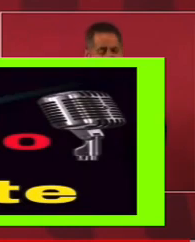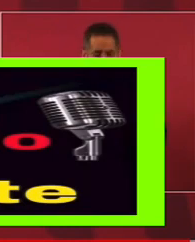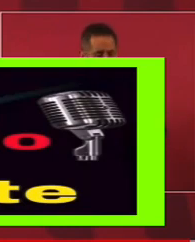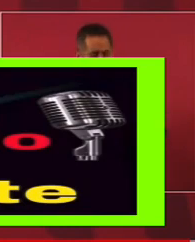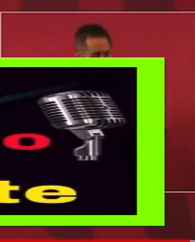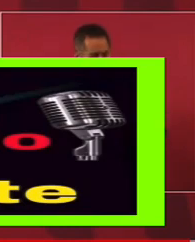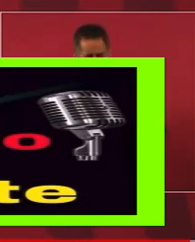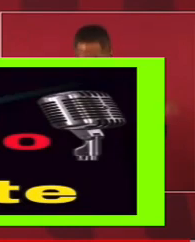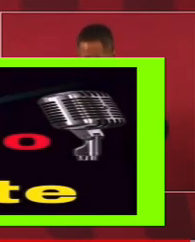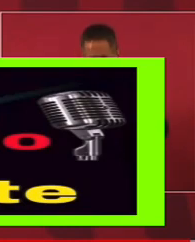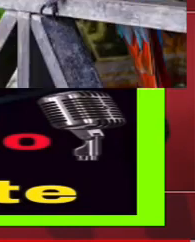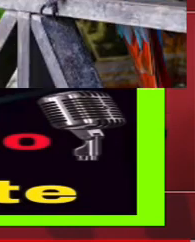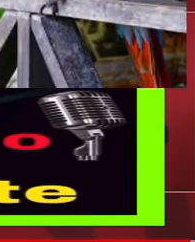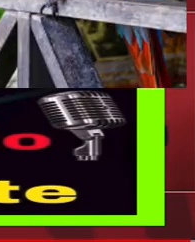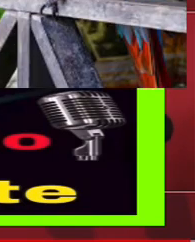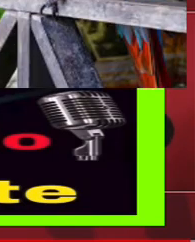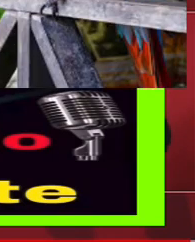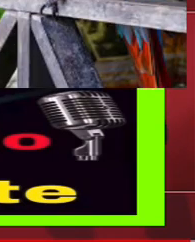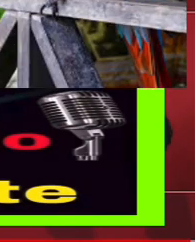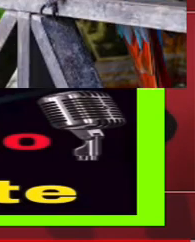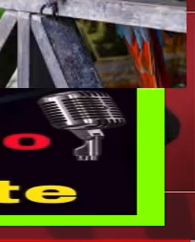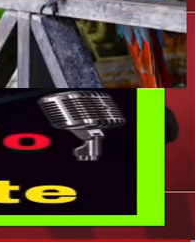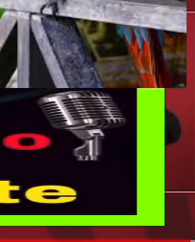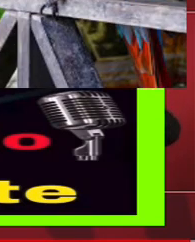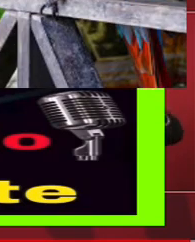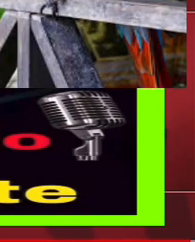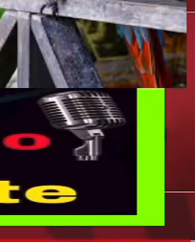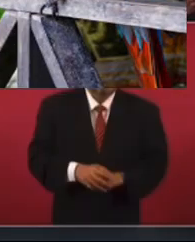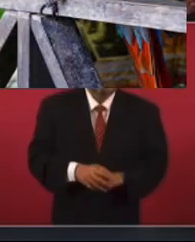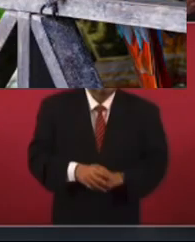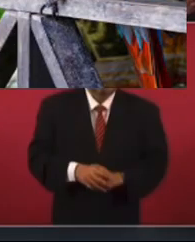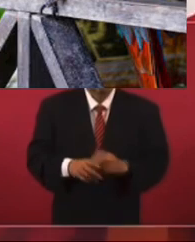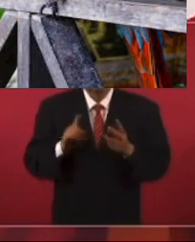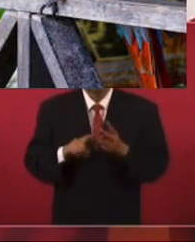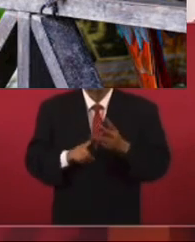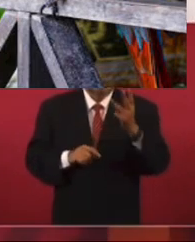derecho a informar o a desinformar.